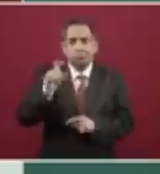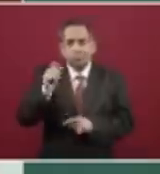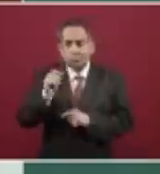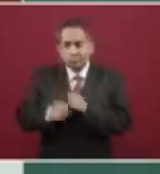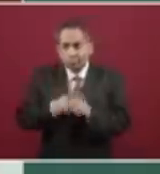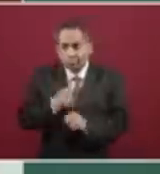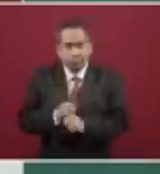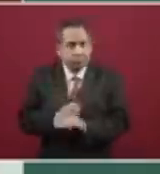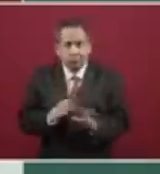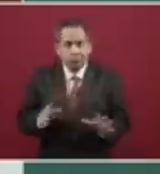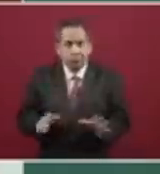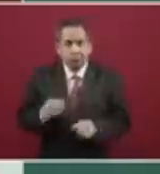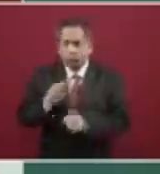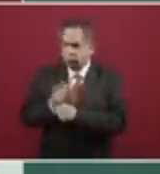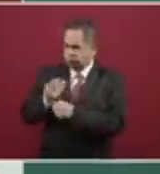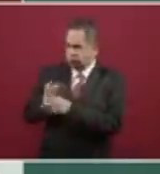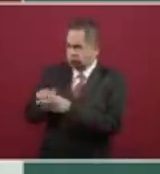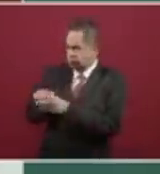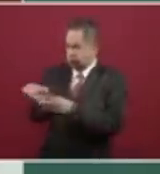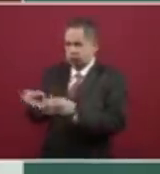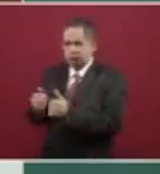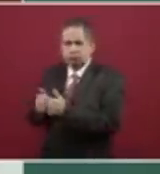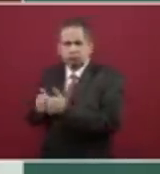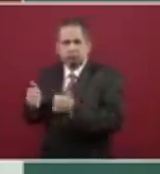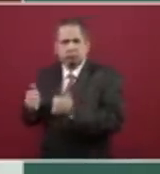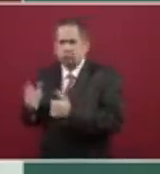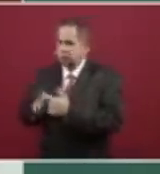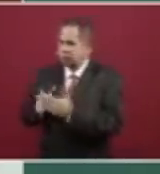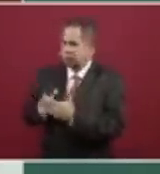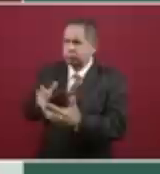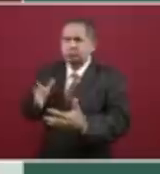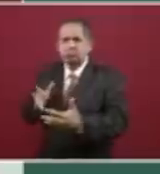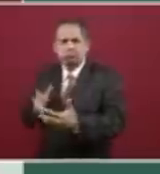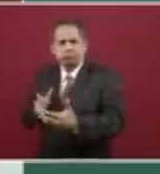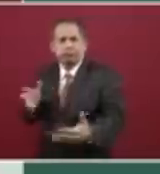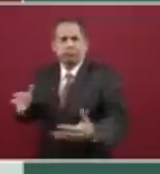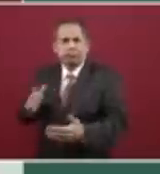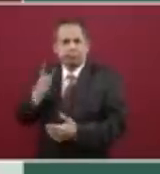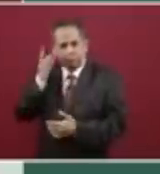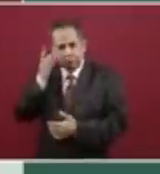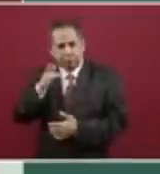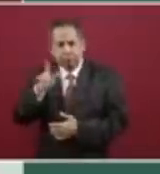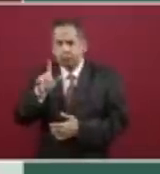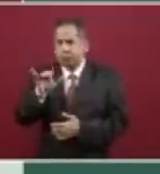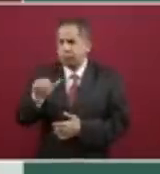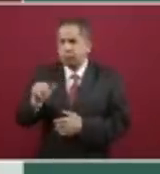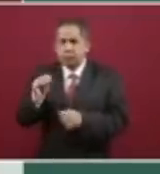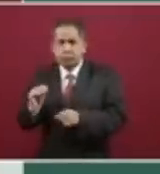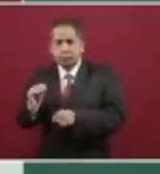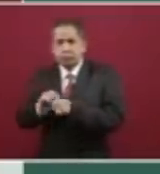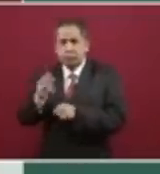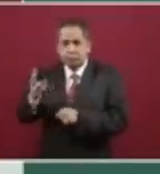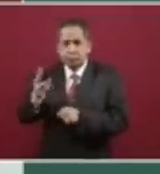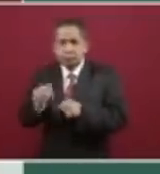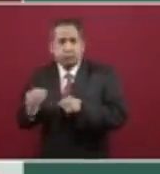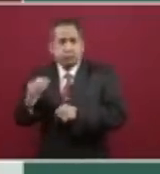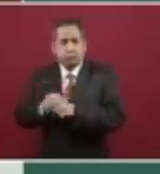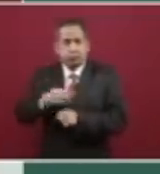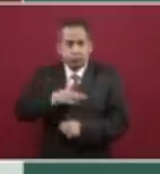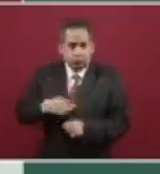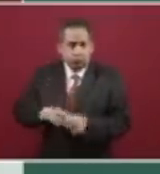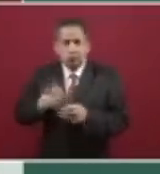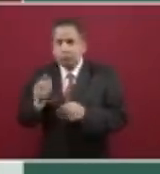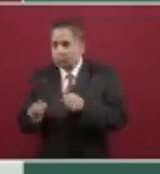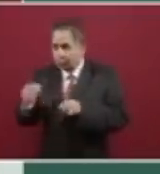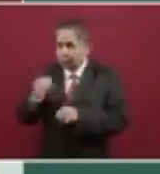de ampliación de santalucía incorpora tres pistas al sistema más toluca más dos que tienen la ciudad de